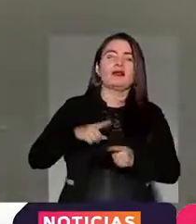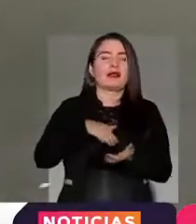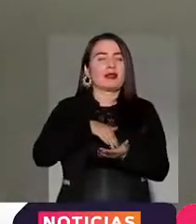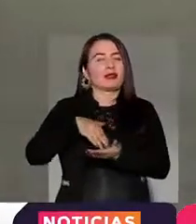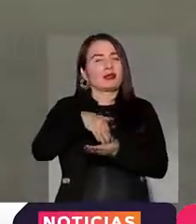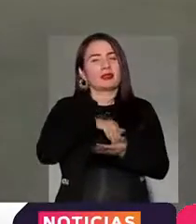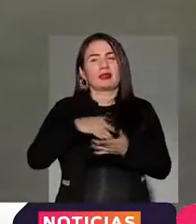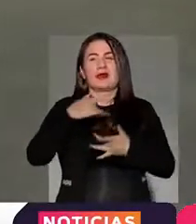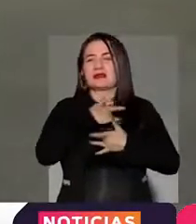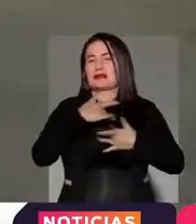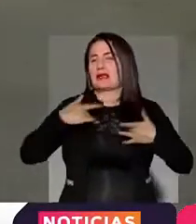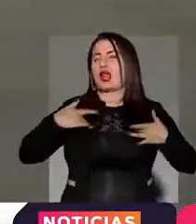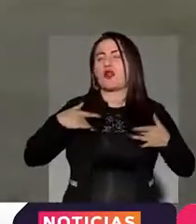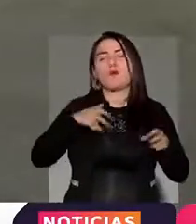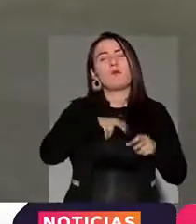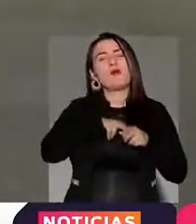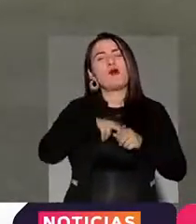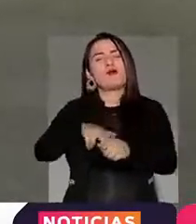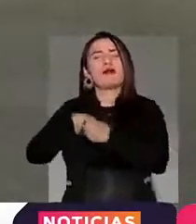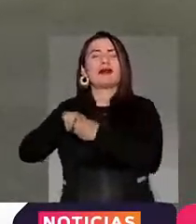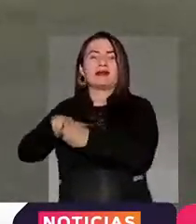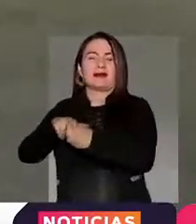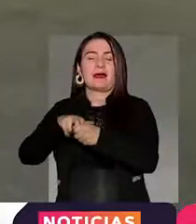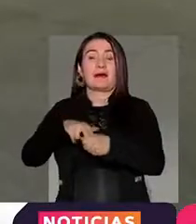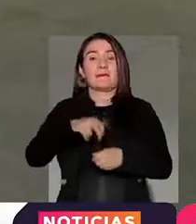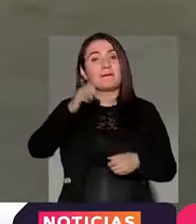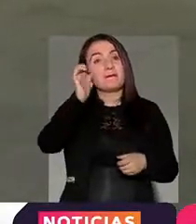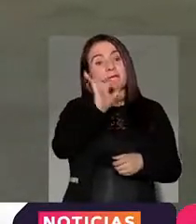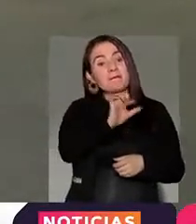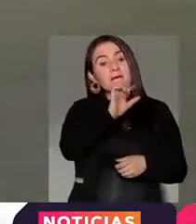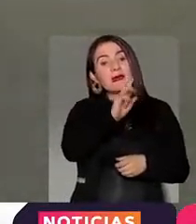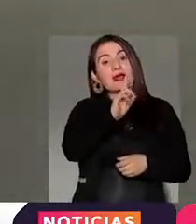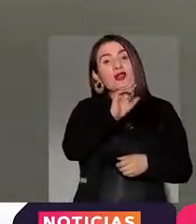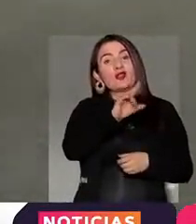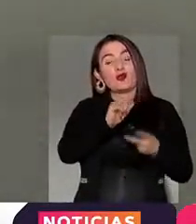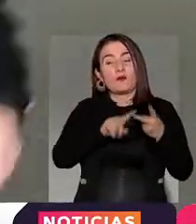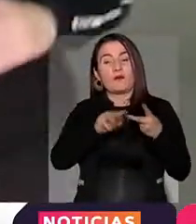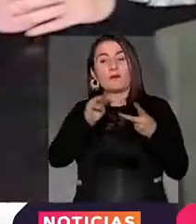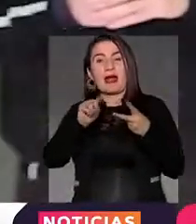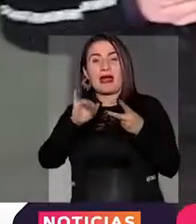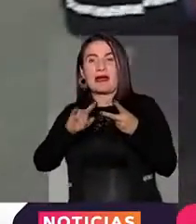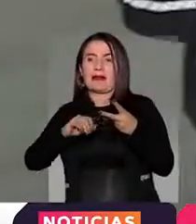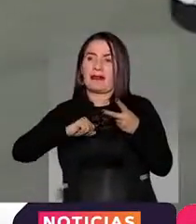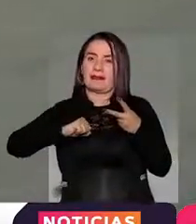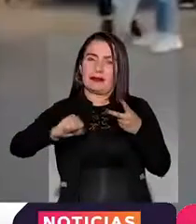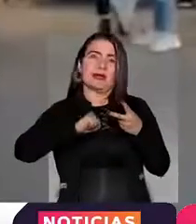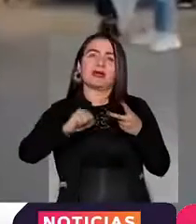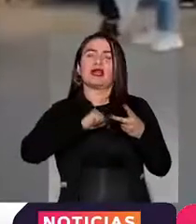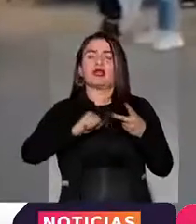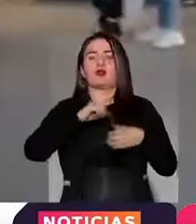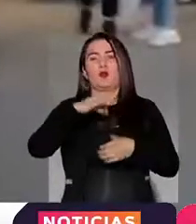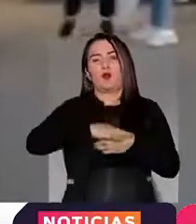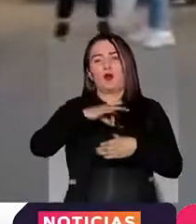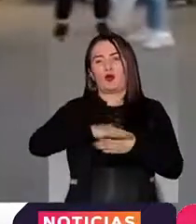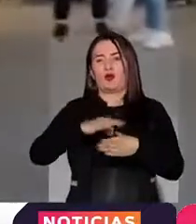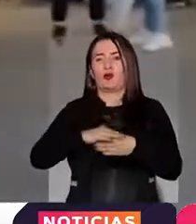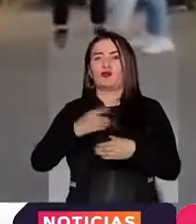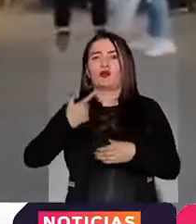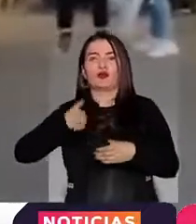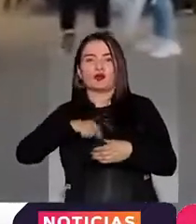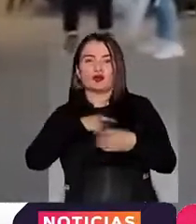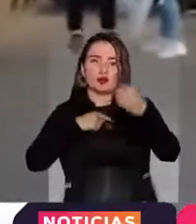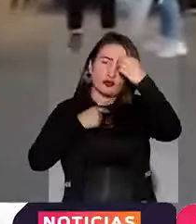hasta problemas de movilidad que tuvieron, nada impidió que don Pedro y María del Pilar ejercieran su derecho al voto. No debemos dejar que